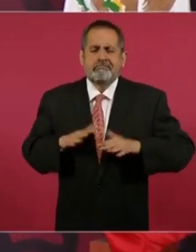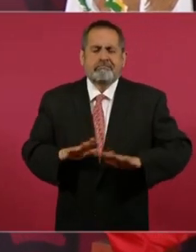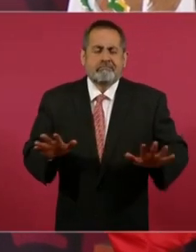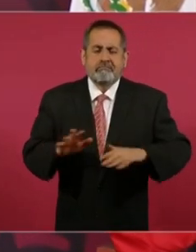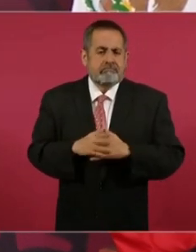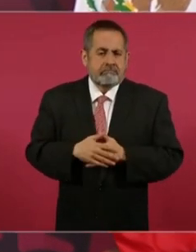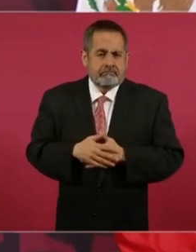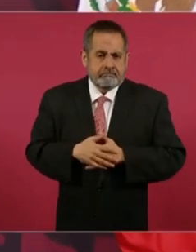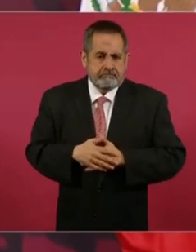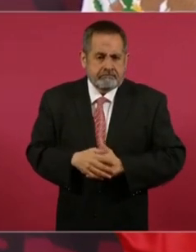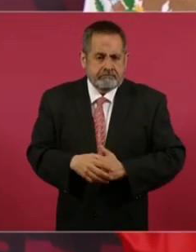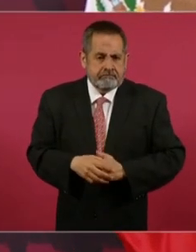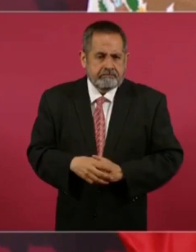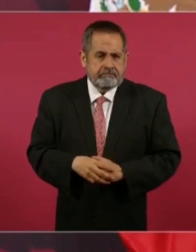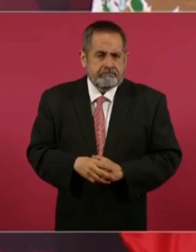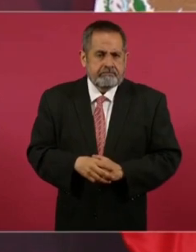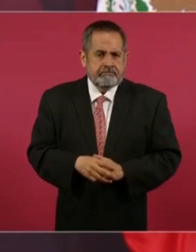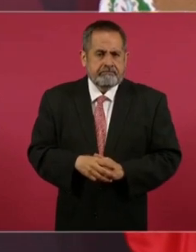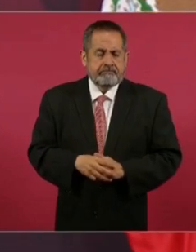nuestra